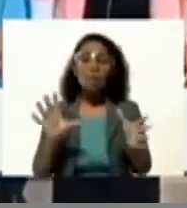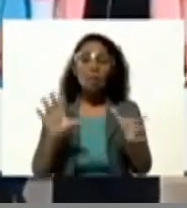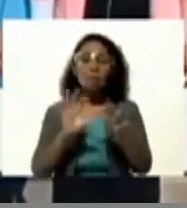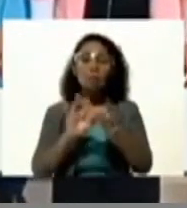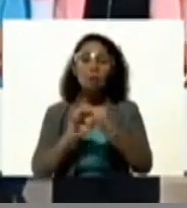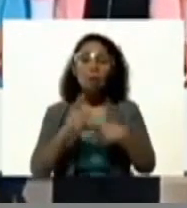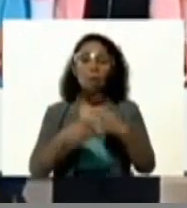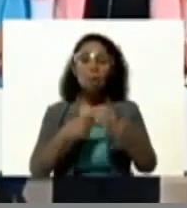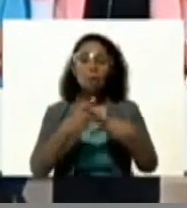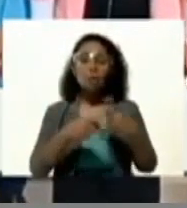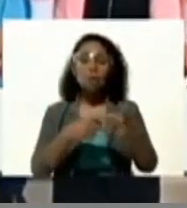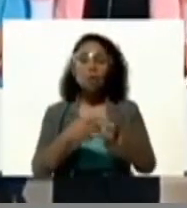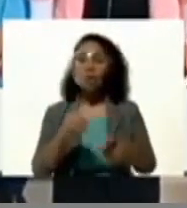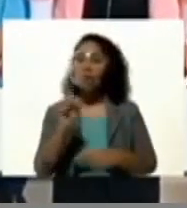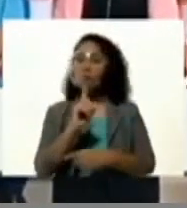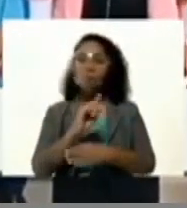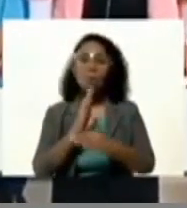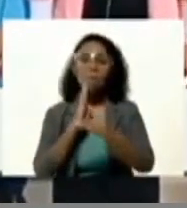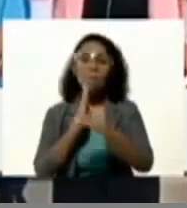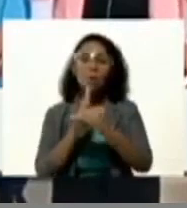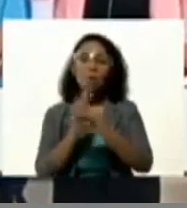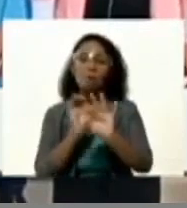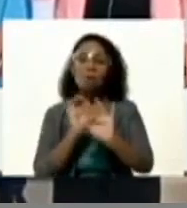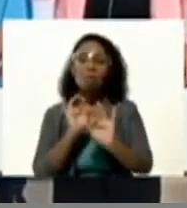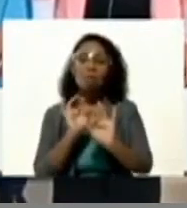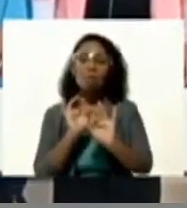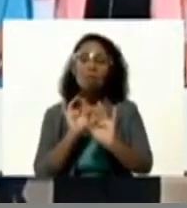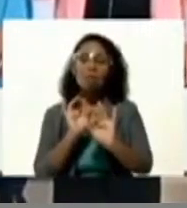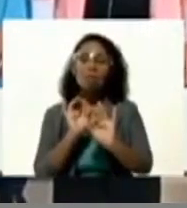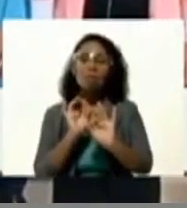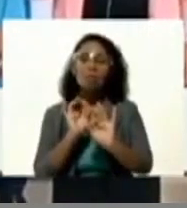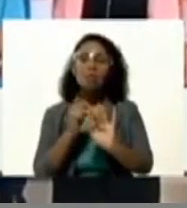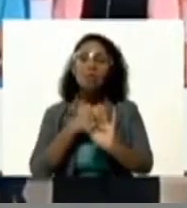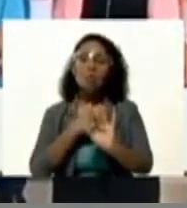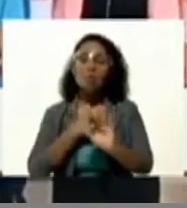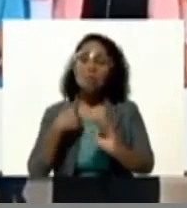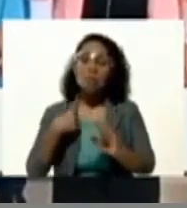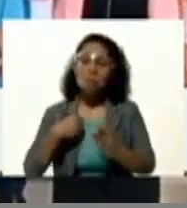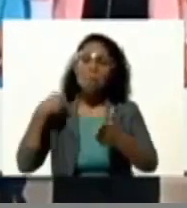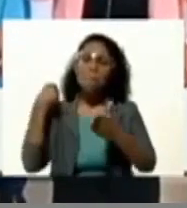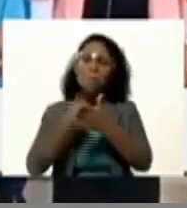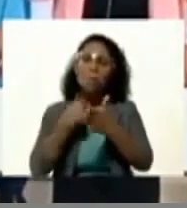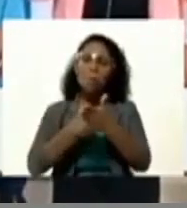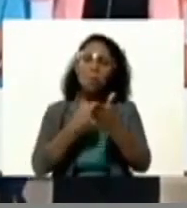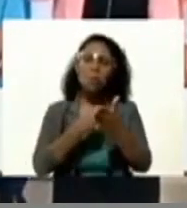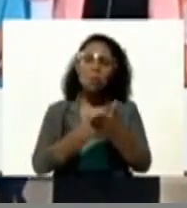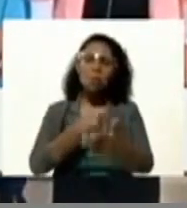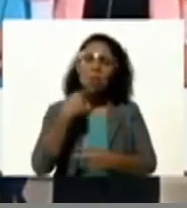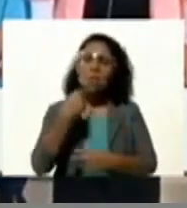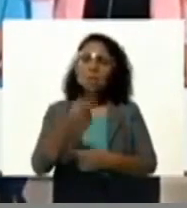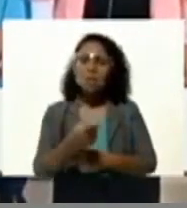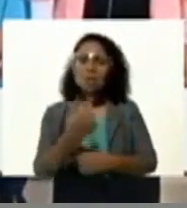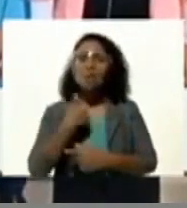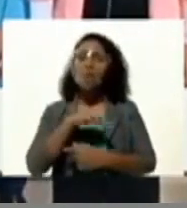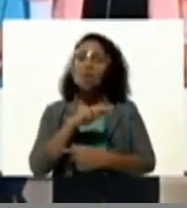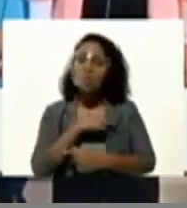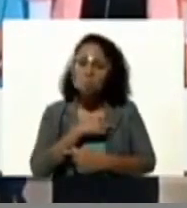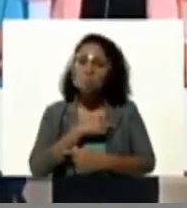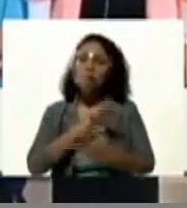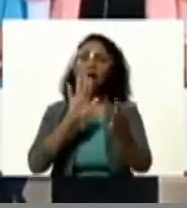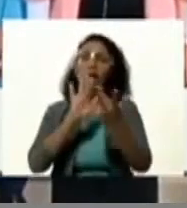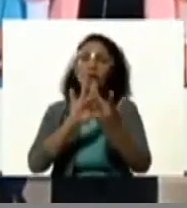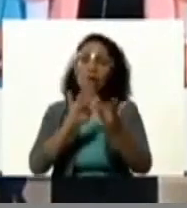proceso que no hemos interrumpido. Quiero insistir de manera enfática, estamos en